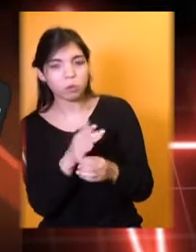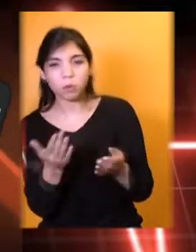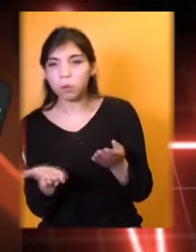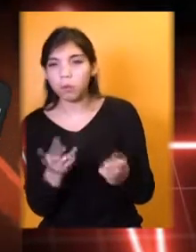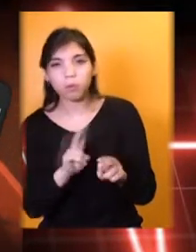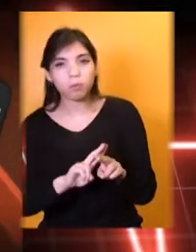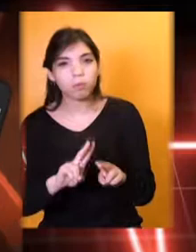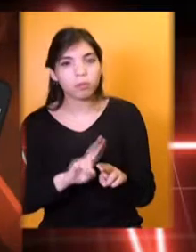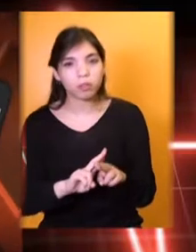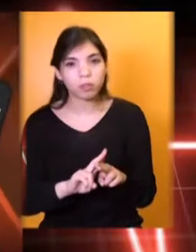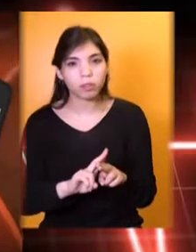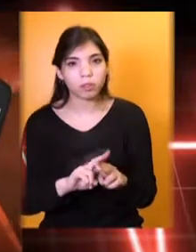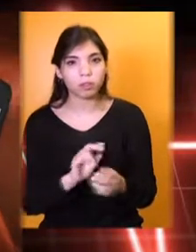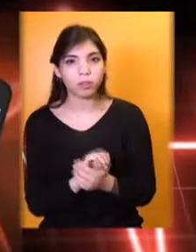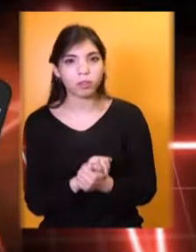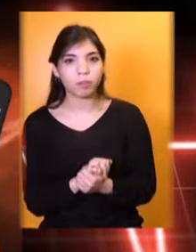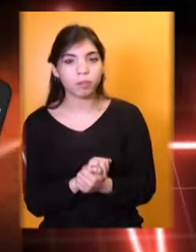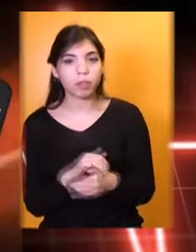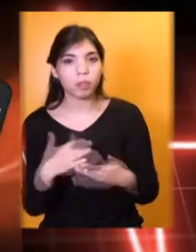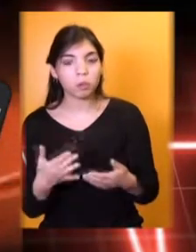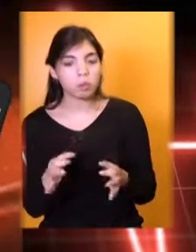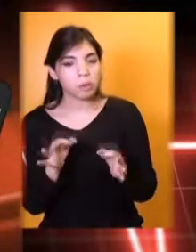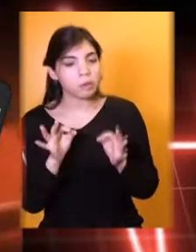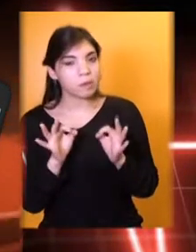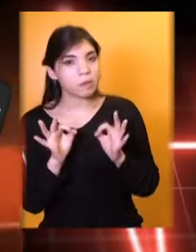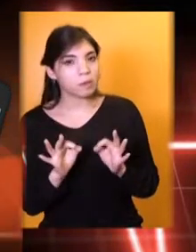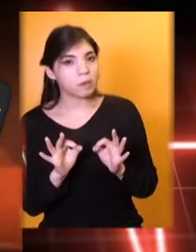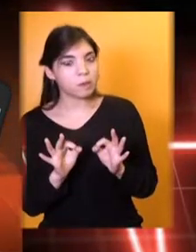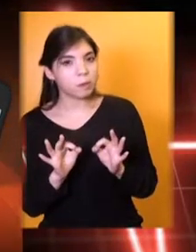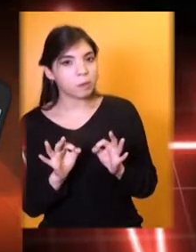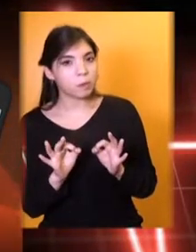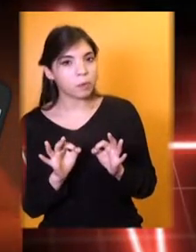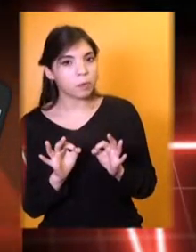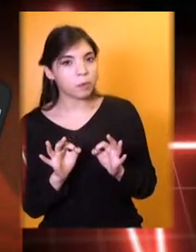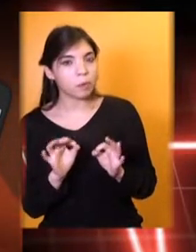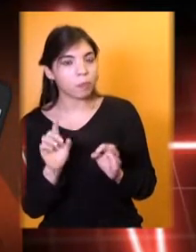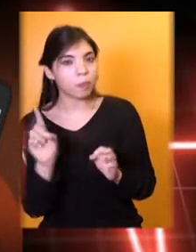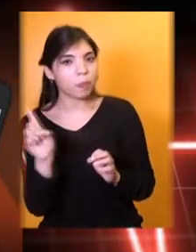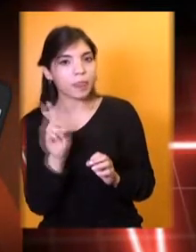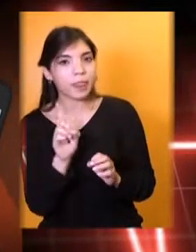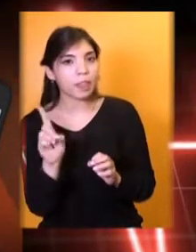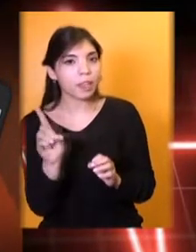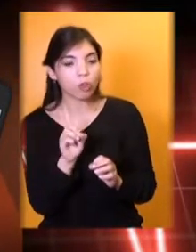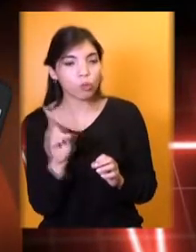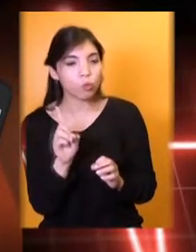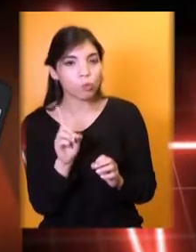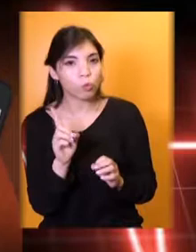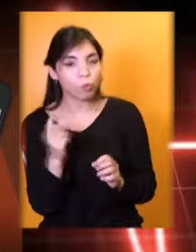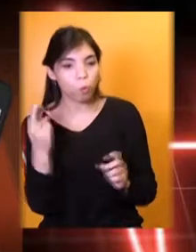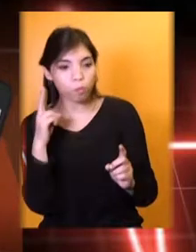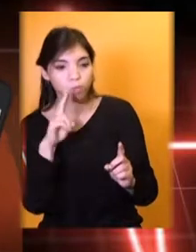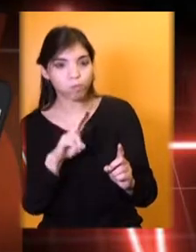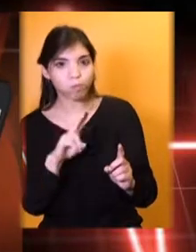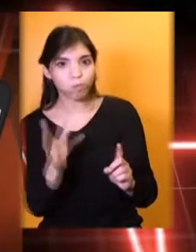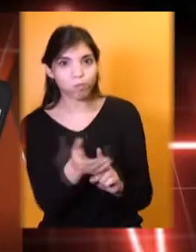Ministerio Público ha formalizado el día de hoy, que se aseguró